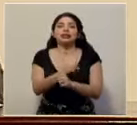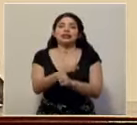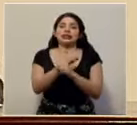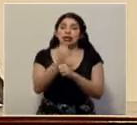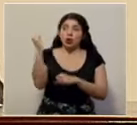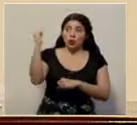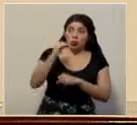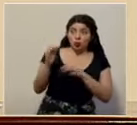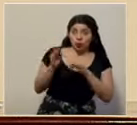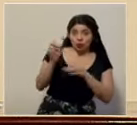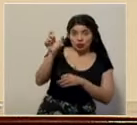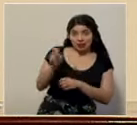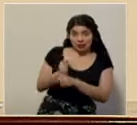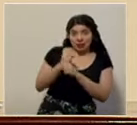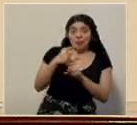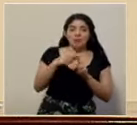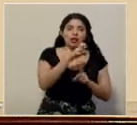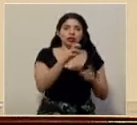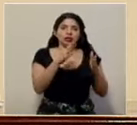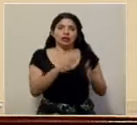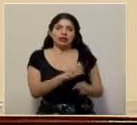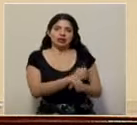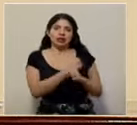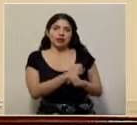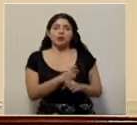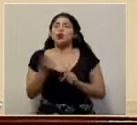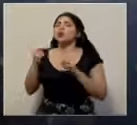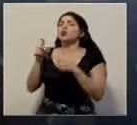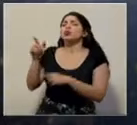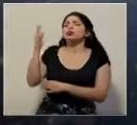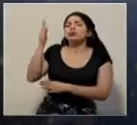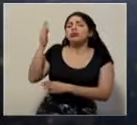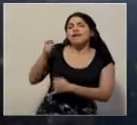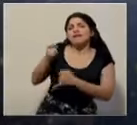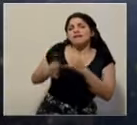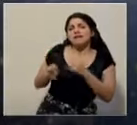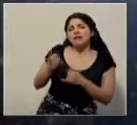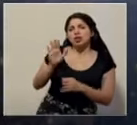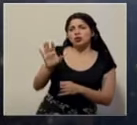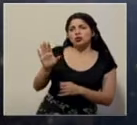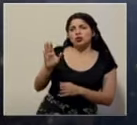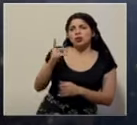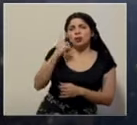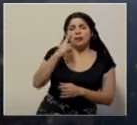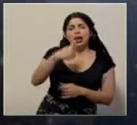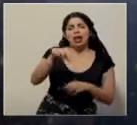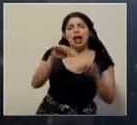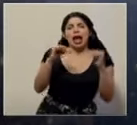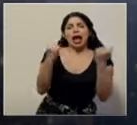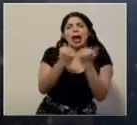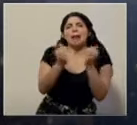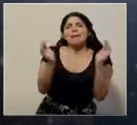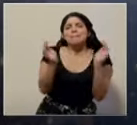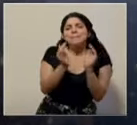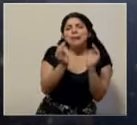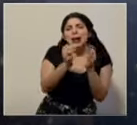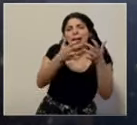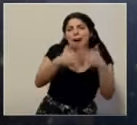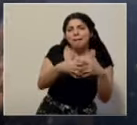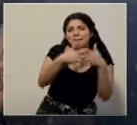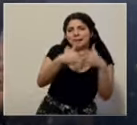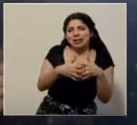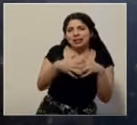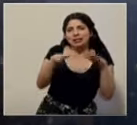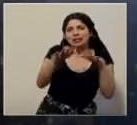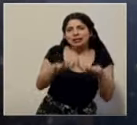turista y para los costarricenses. Muchas gracias. ¿Cuál es el mensaje final de parte de usted para ese sector microempresarial a lo